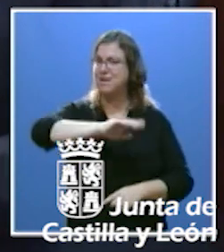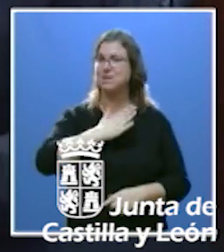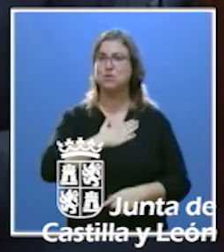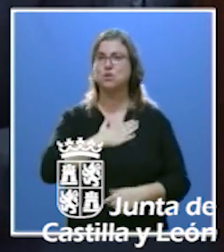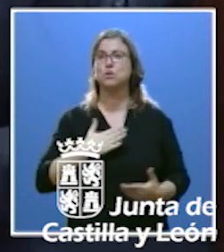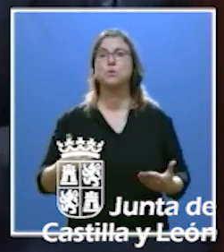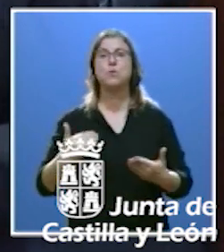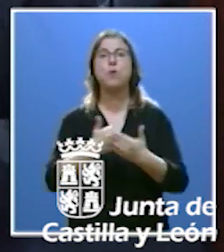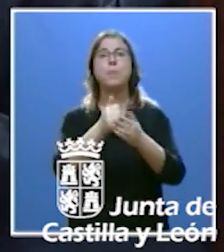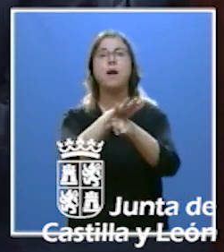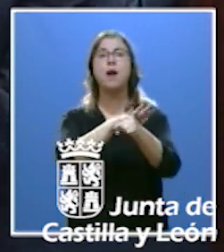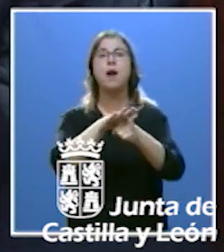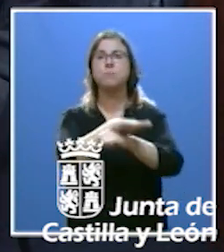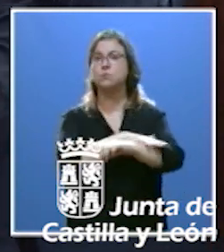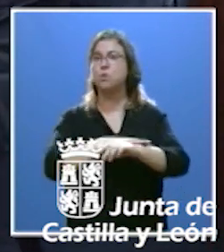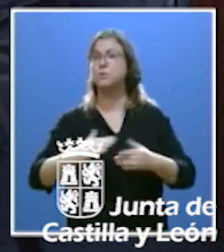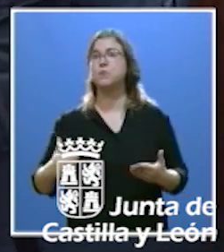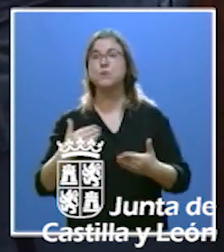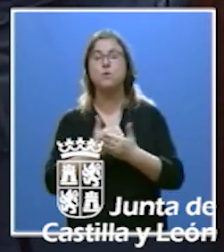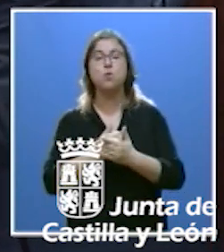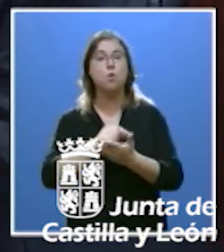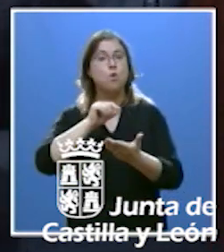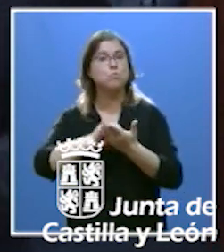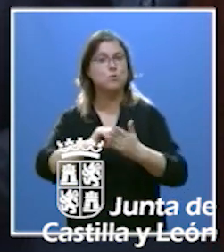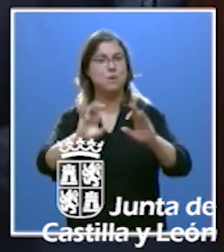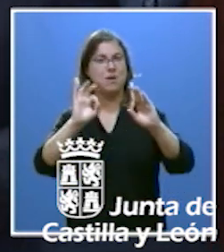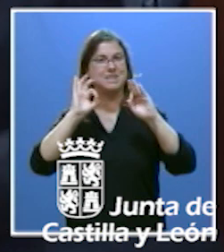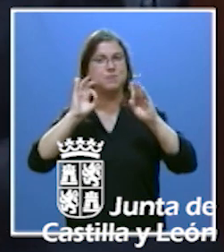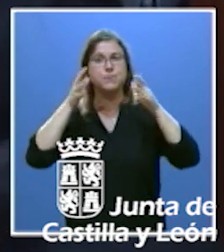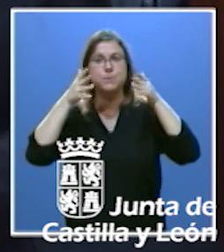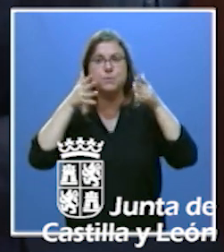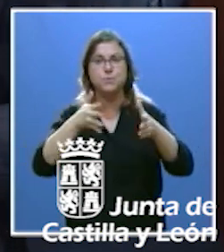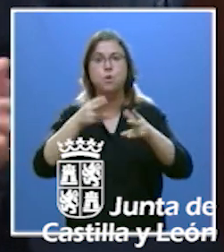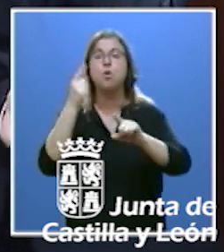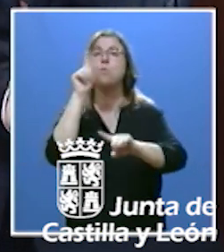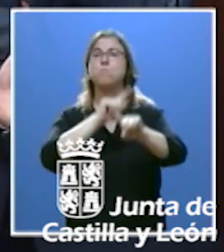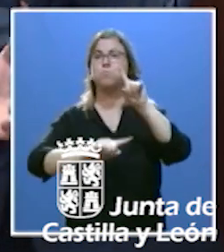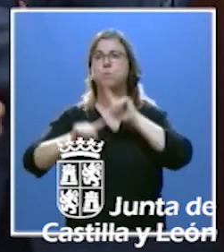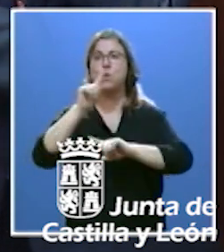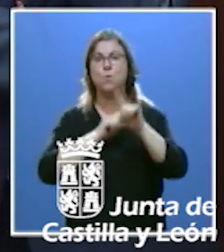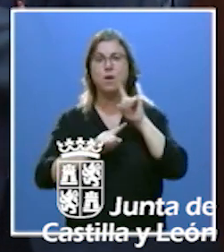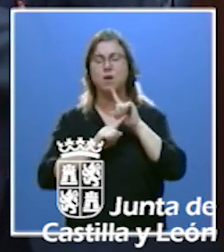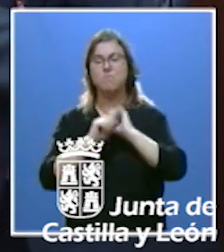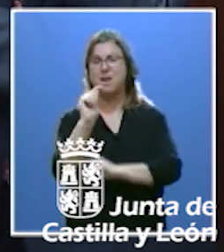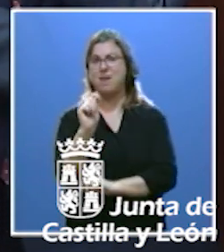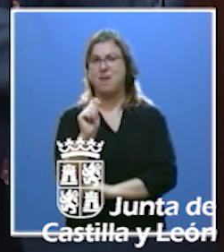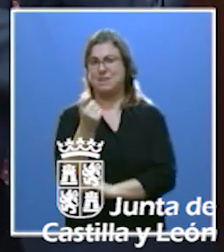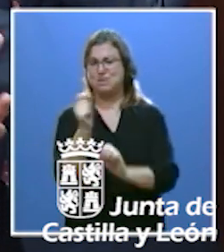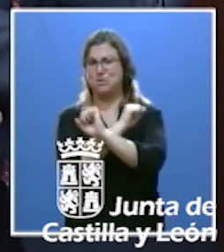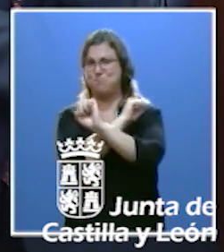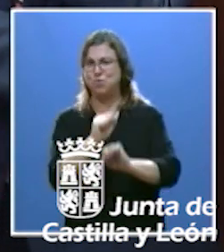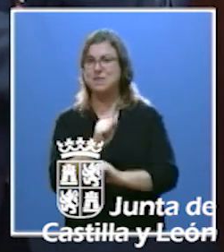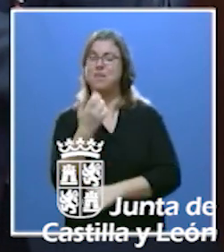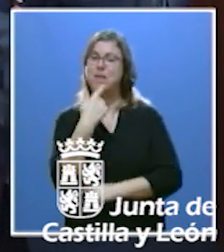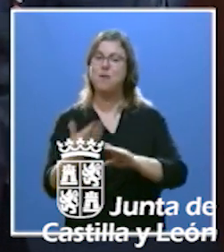en todas las áreas de gobierno, habrá un foco especial dirigido a ese problema que no libraremos con éxito si no somos